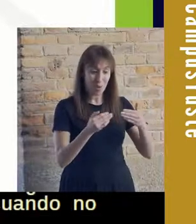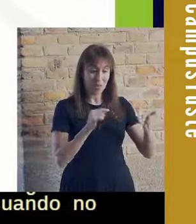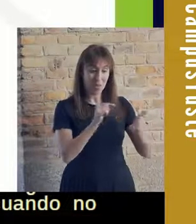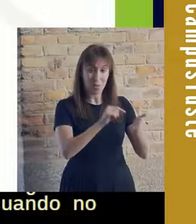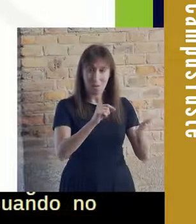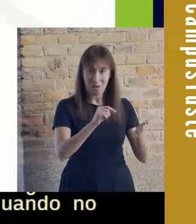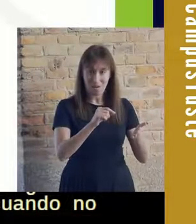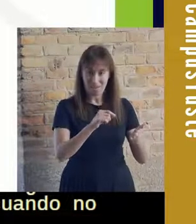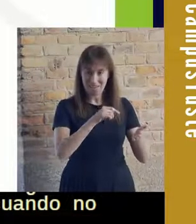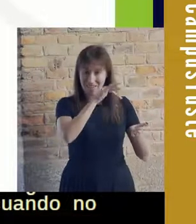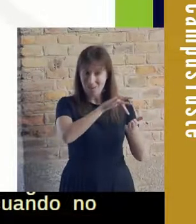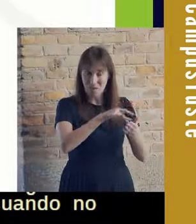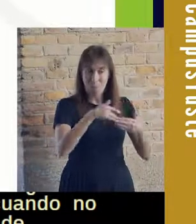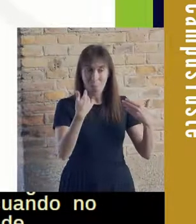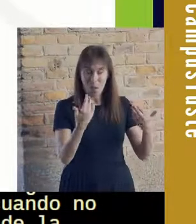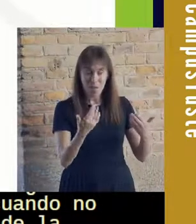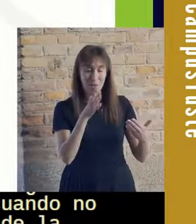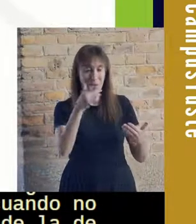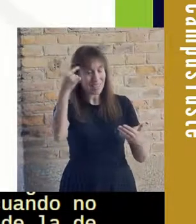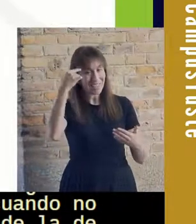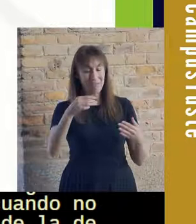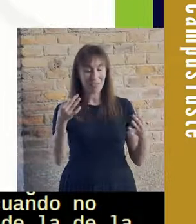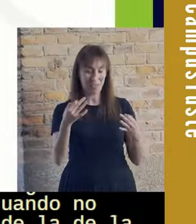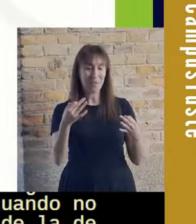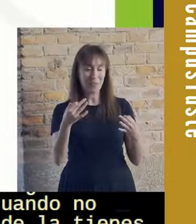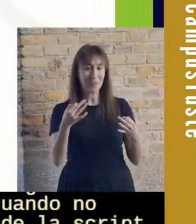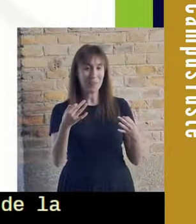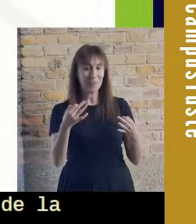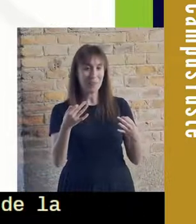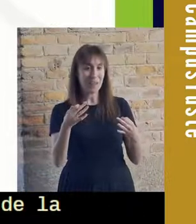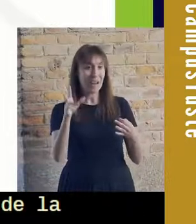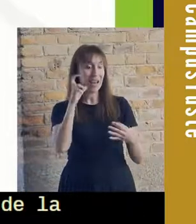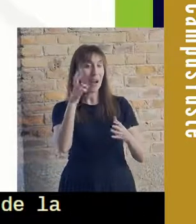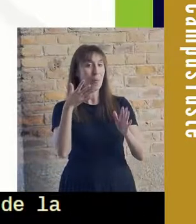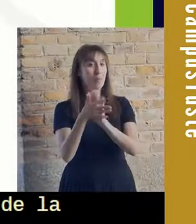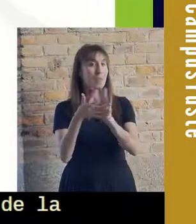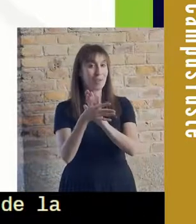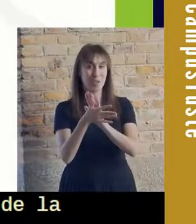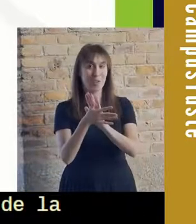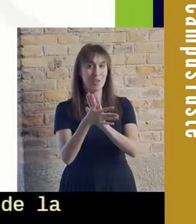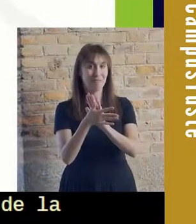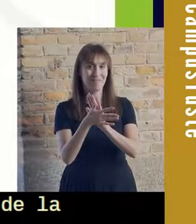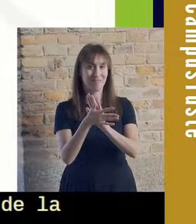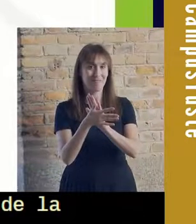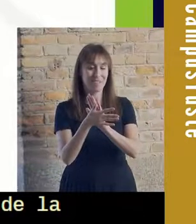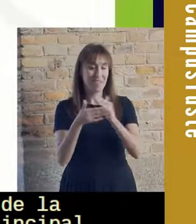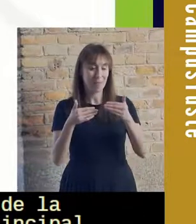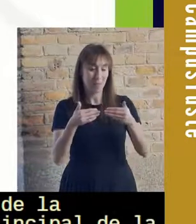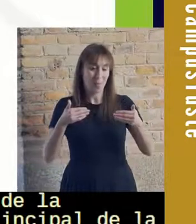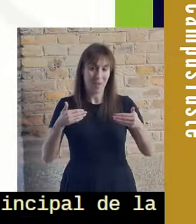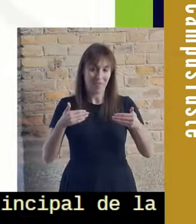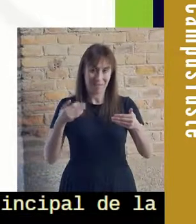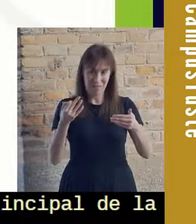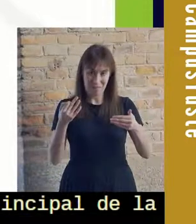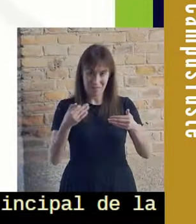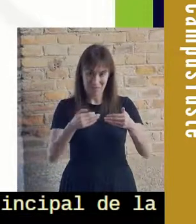porque ya os digo que el mensaje de la de la audiodescripción no va nunca por encima del mensaje principal de la obra Vale entonces tú tienes